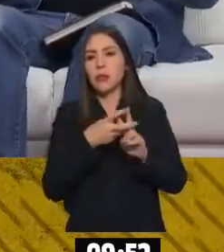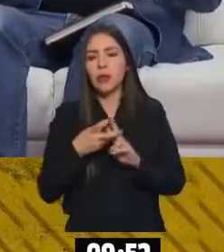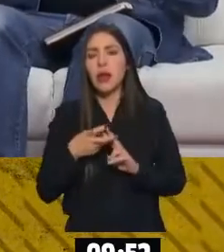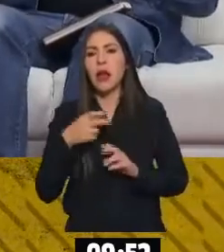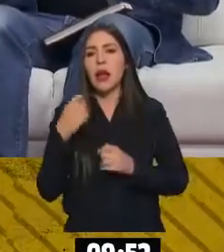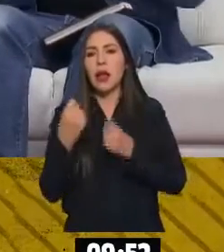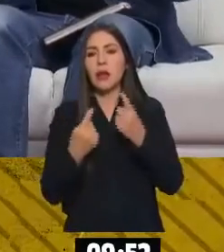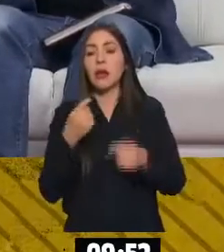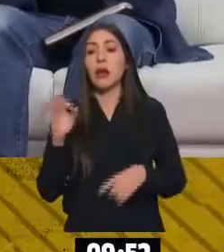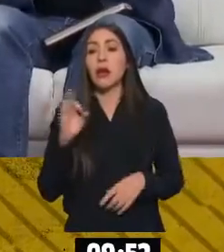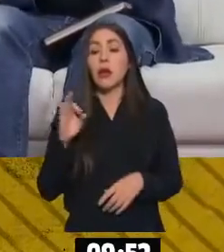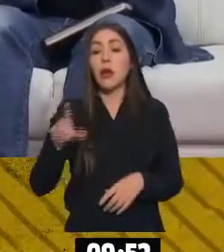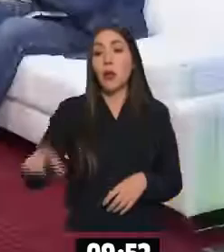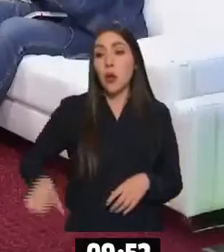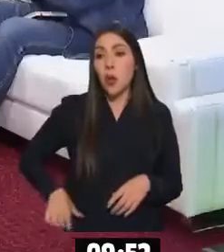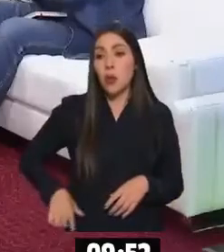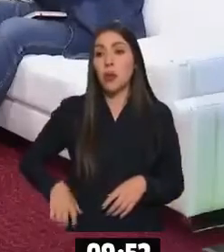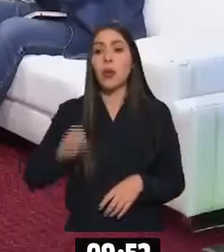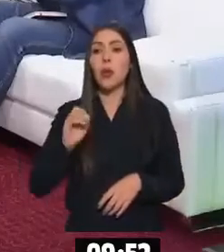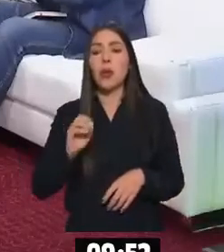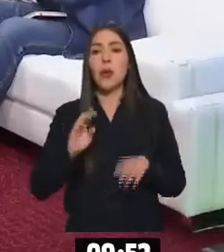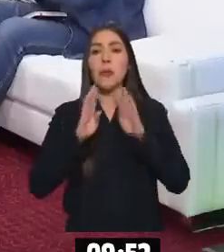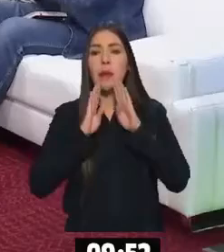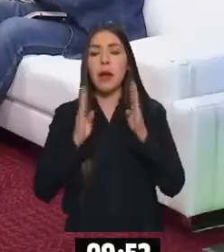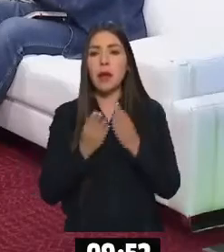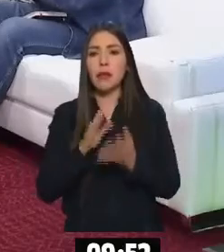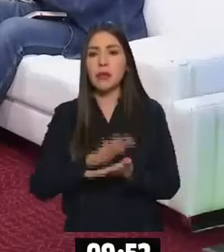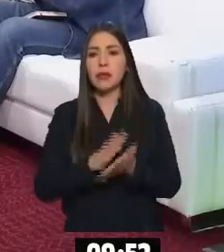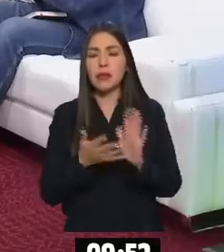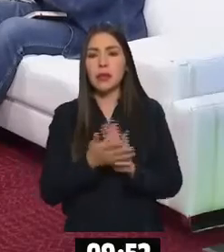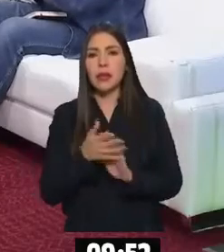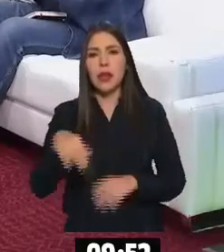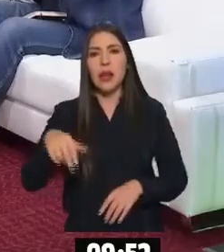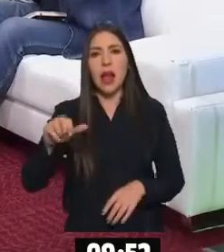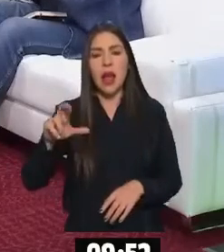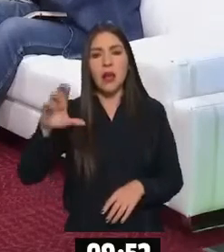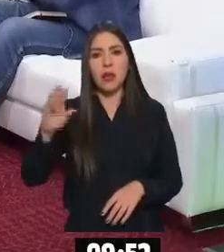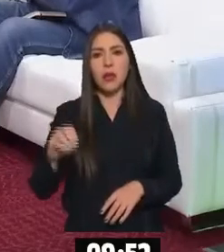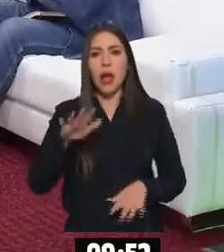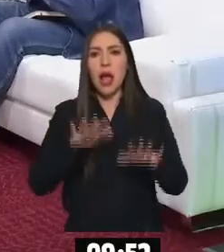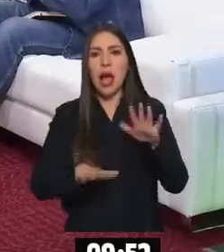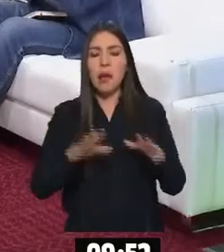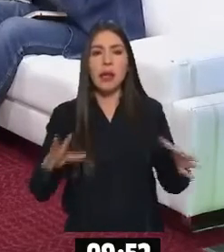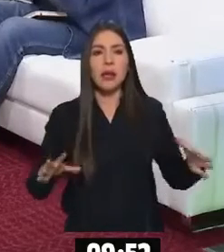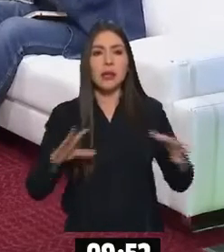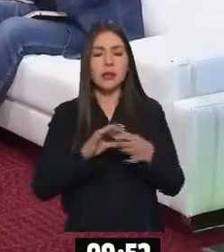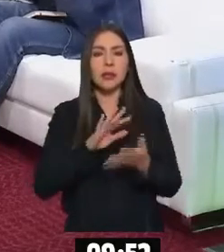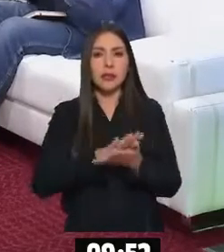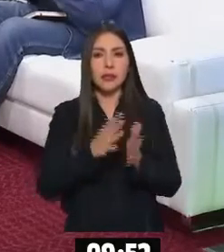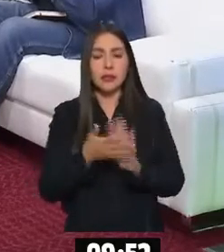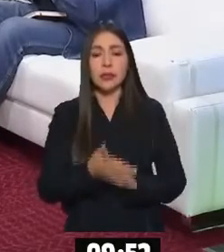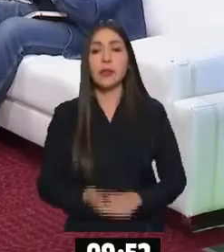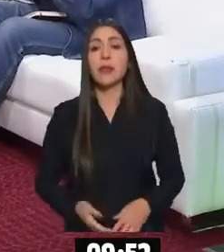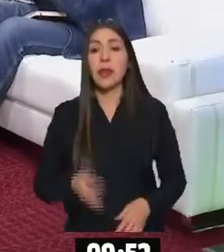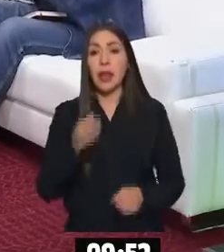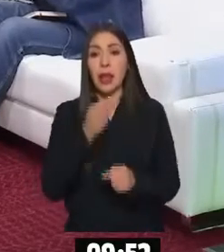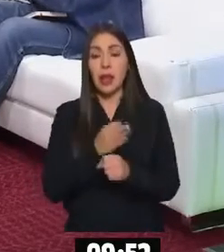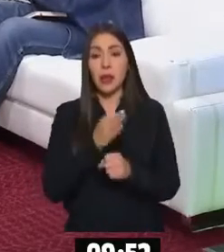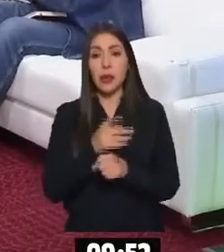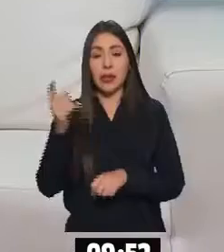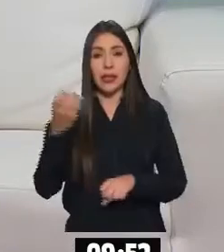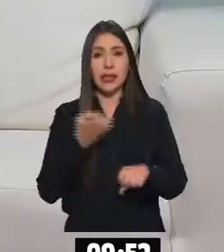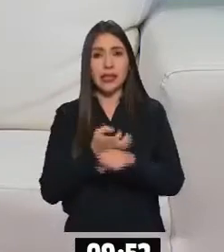por los... claro, por los narcos por y los por narcos. el gobierno, a veces en vinculación. Hijo. ¿Qué es lo que pasa en este momento en Chiapas? Lo